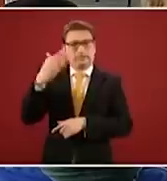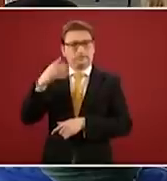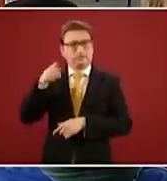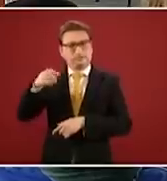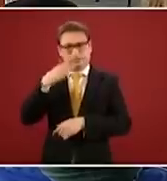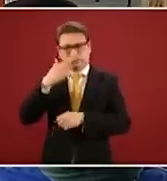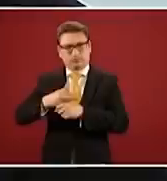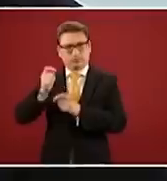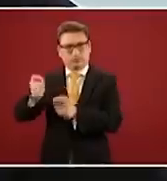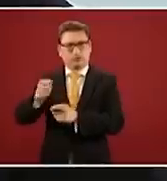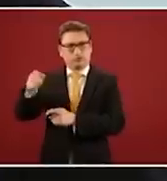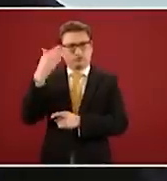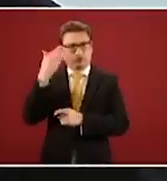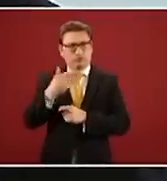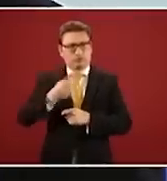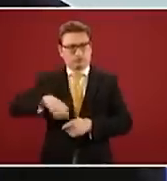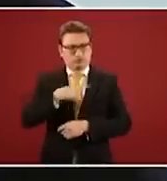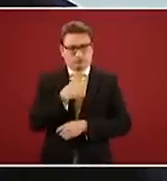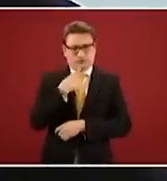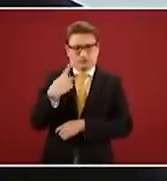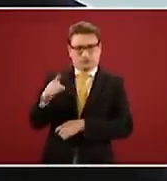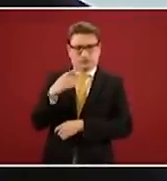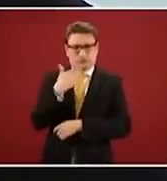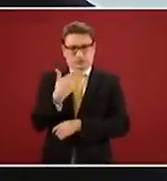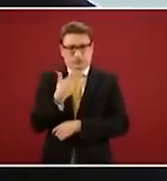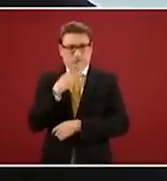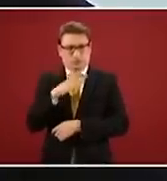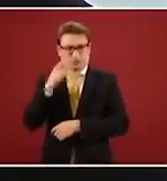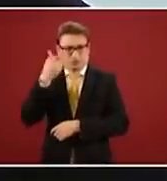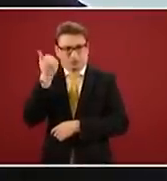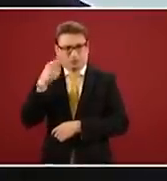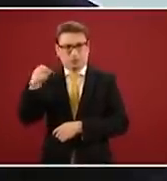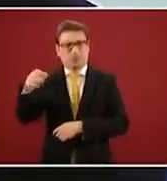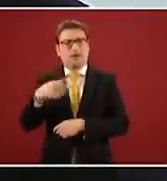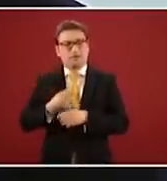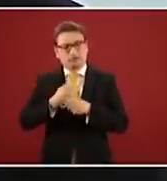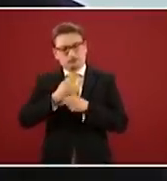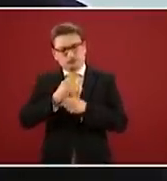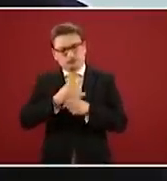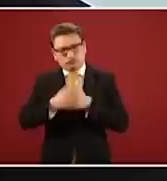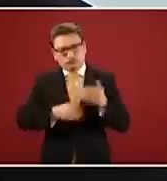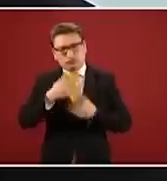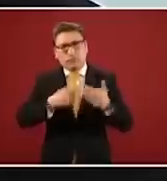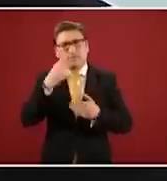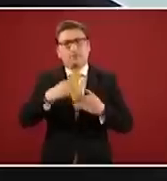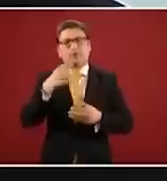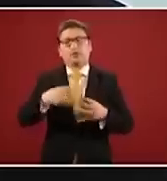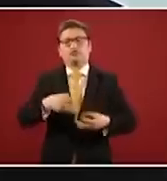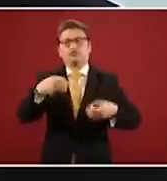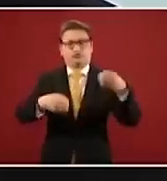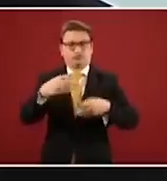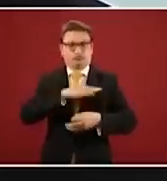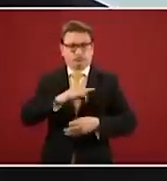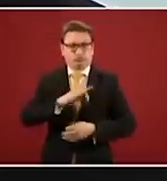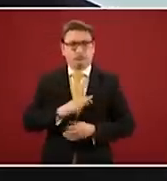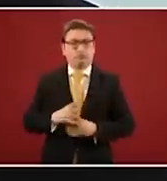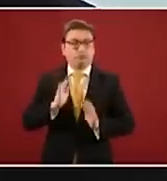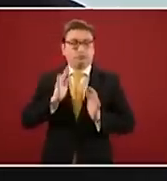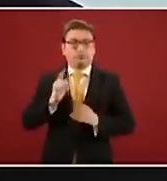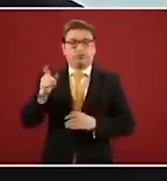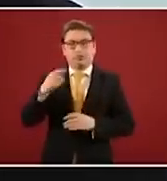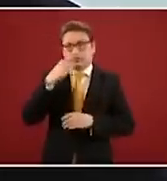determinar si nuestra imputación resulta lo suficientemente sólida para llevarla ante los tribunales. Pero lo que nosotros